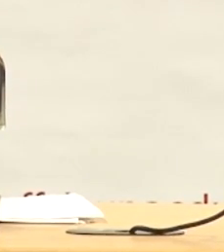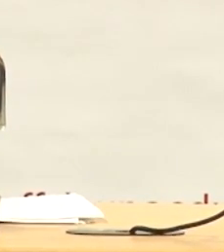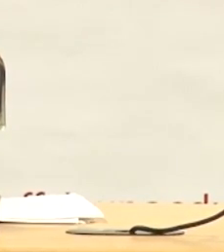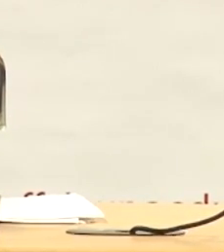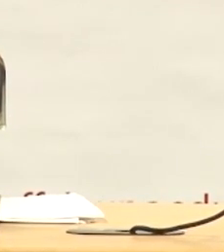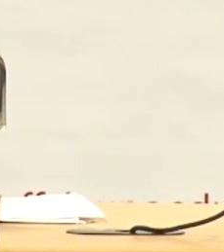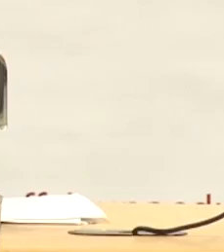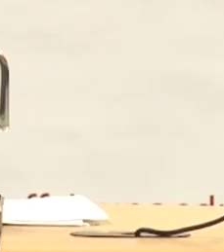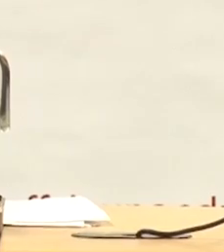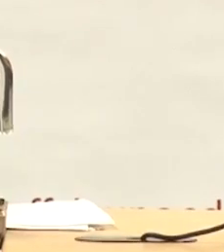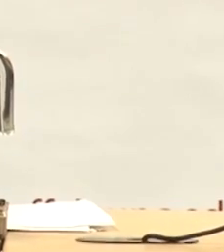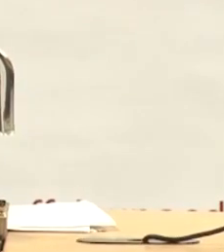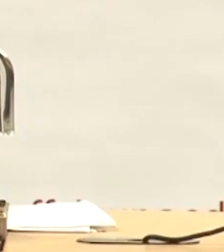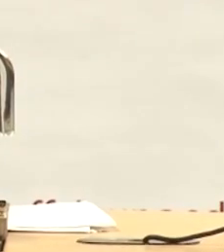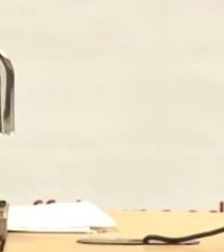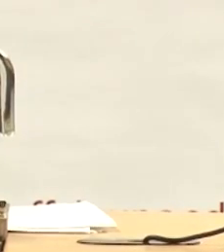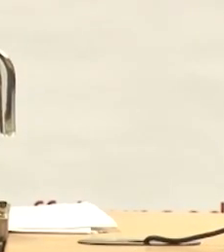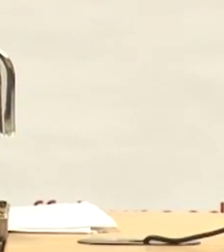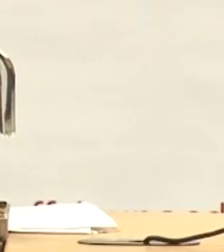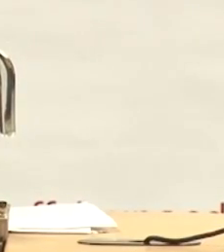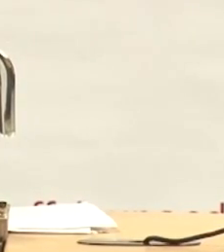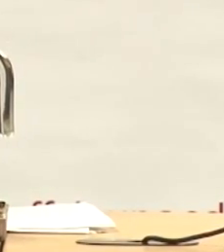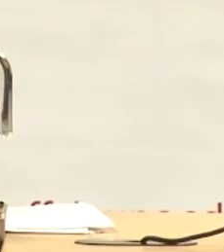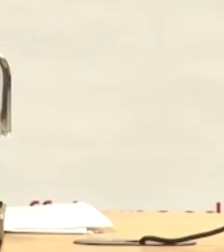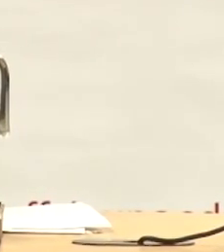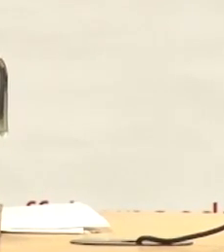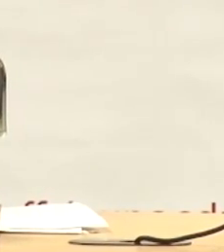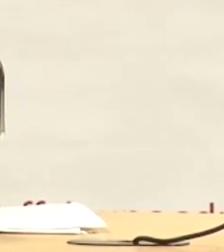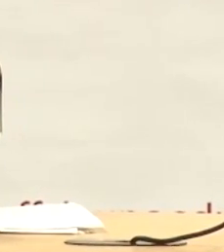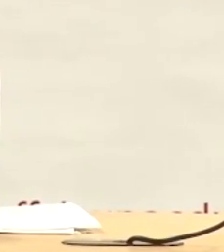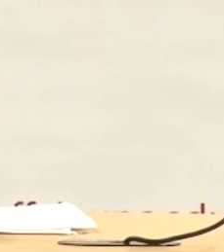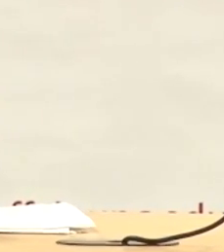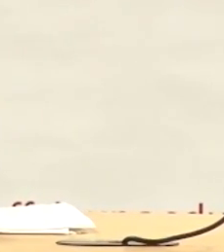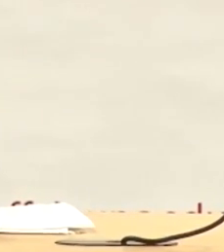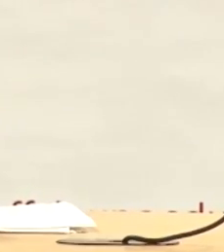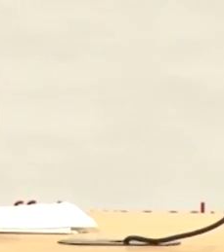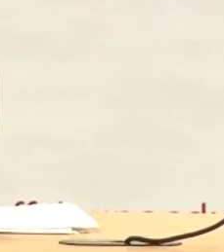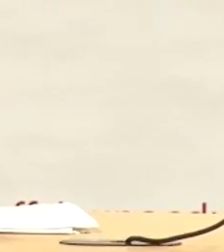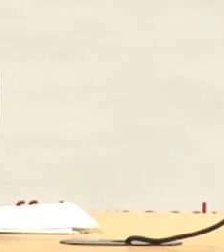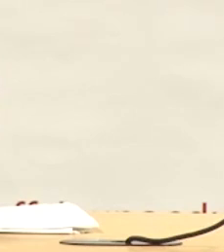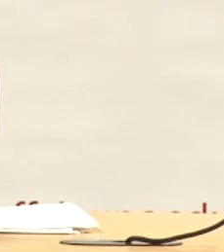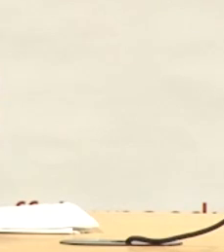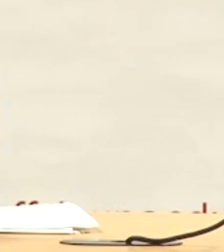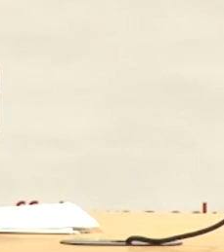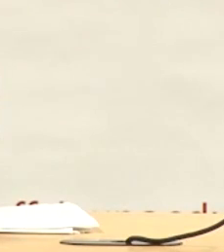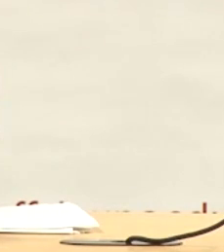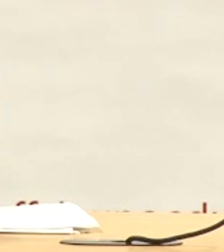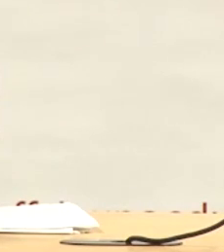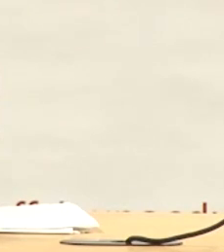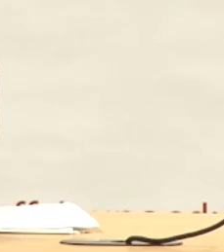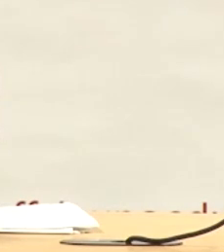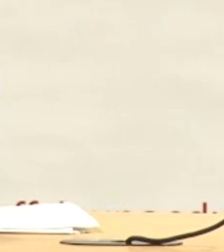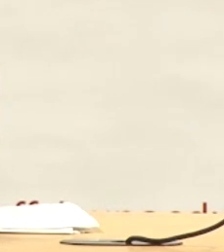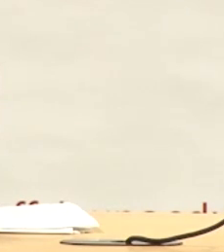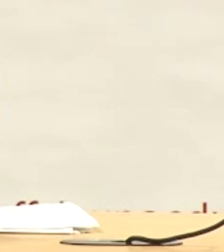respetar la interculturalidad basada en el respeto de la diferencia el diálogo la concertación en un enriquecimiento mutuo y creemos que todavía queda